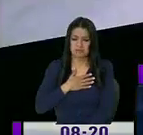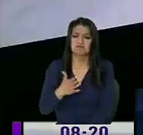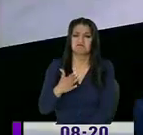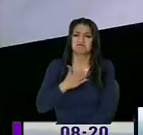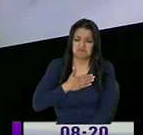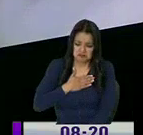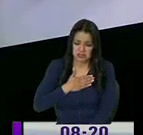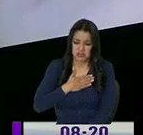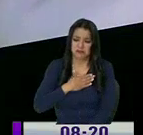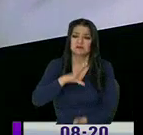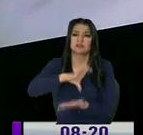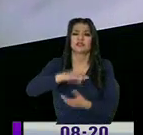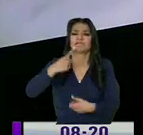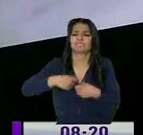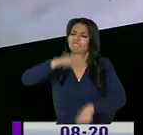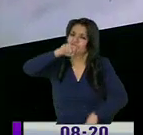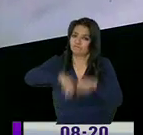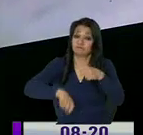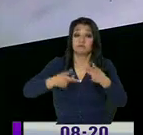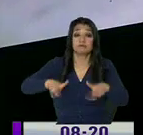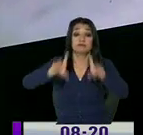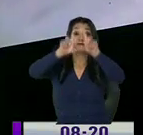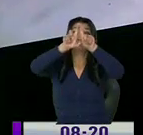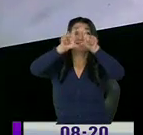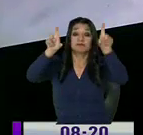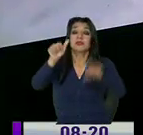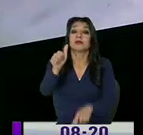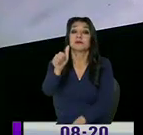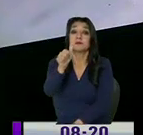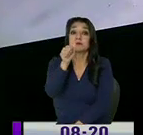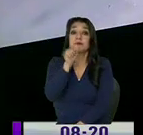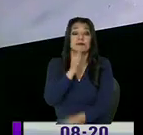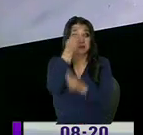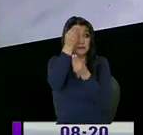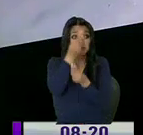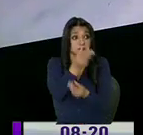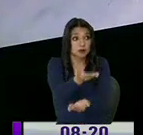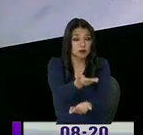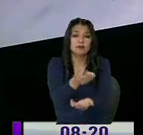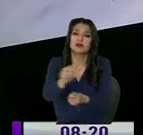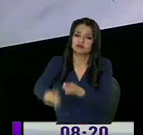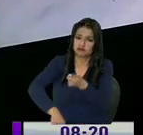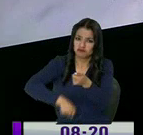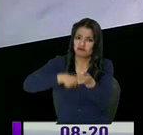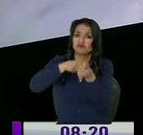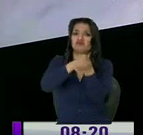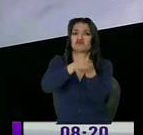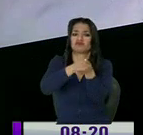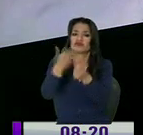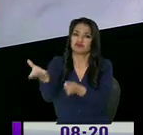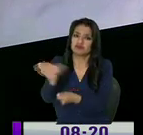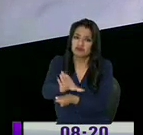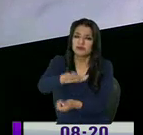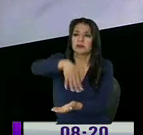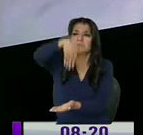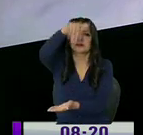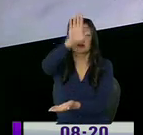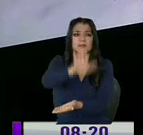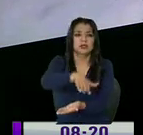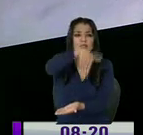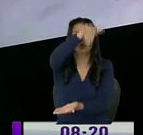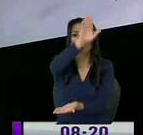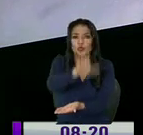Tenemos entendido que ya la empresa privada se ha manifestado para poder colaborar, para poder donar pintura incluso y